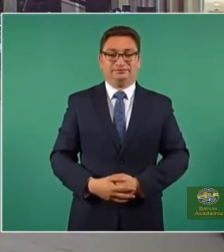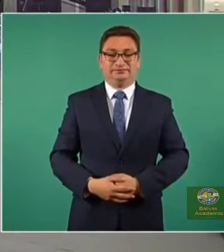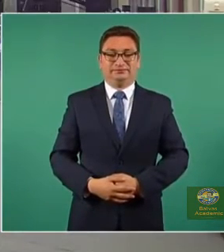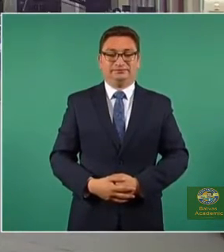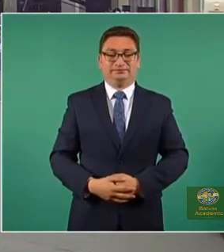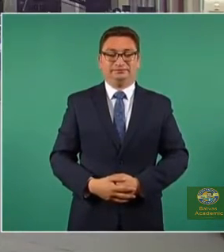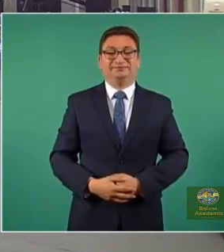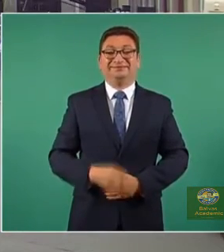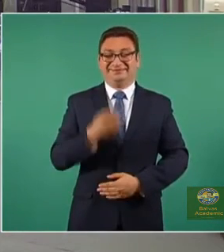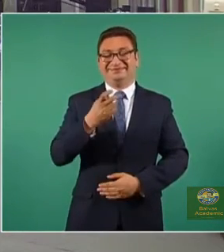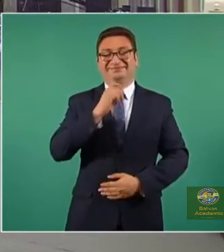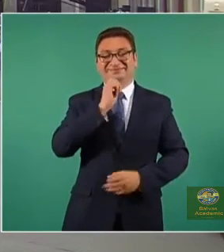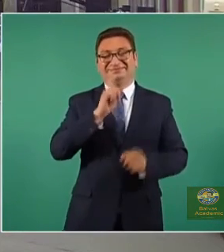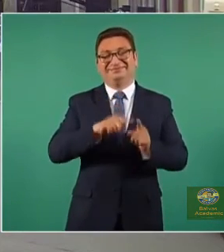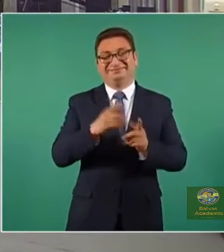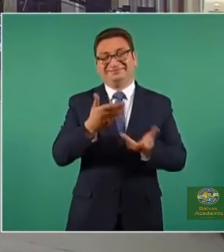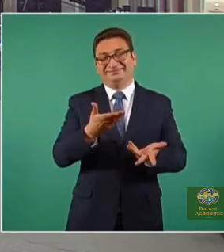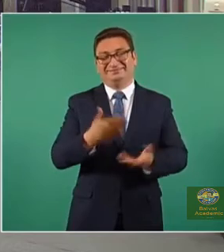Esta también